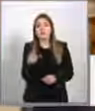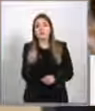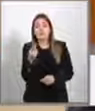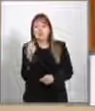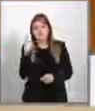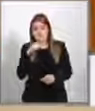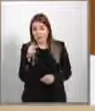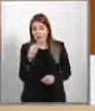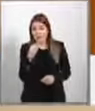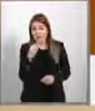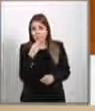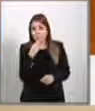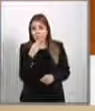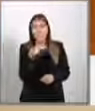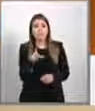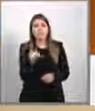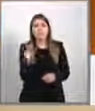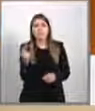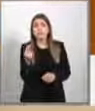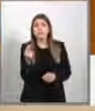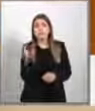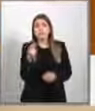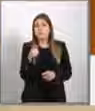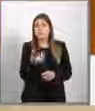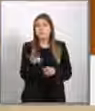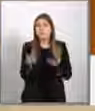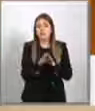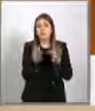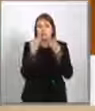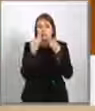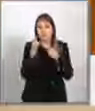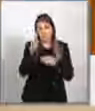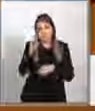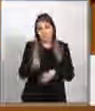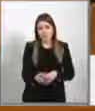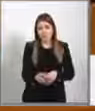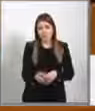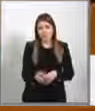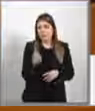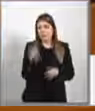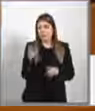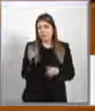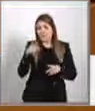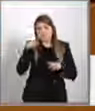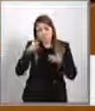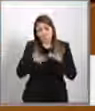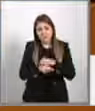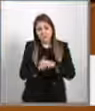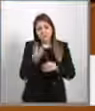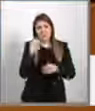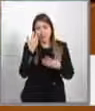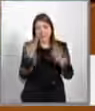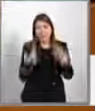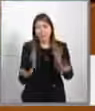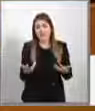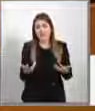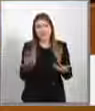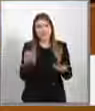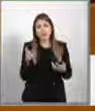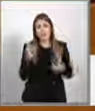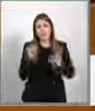ningún requisito de elegibilidad. En suma, esta no es la visión que se quería. Este no es el